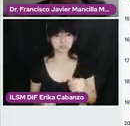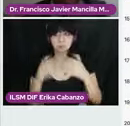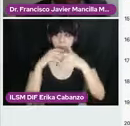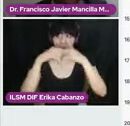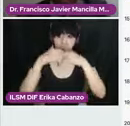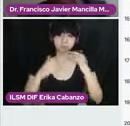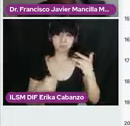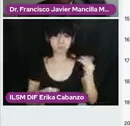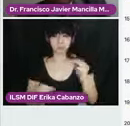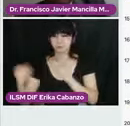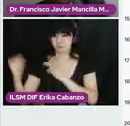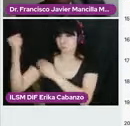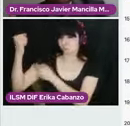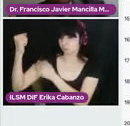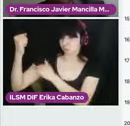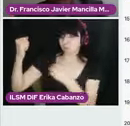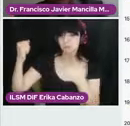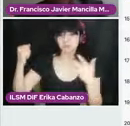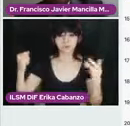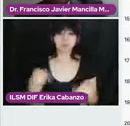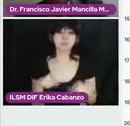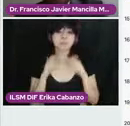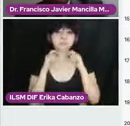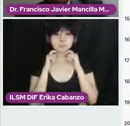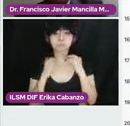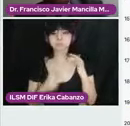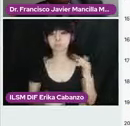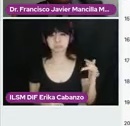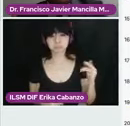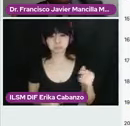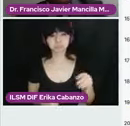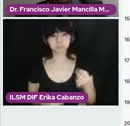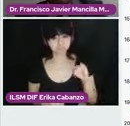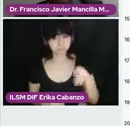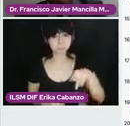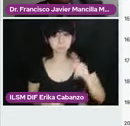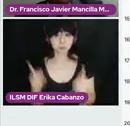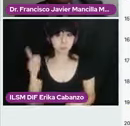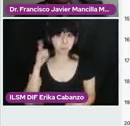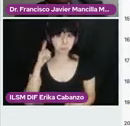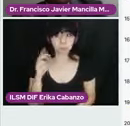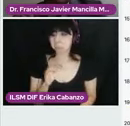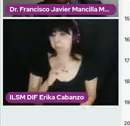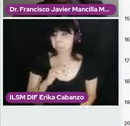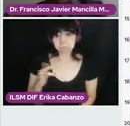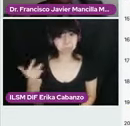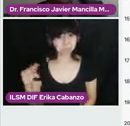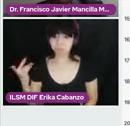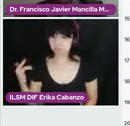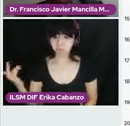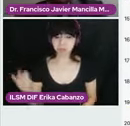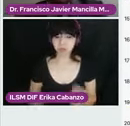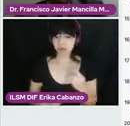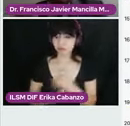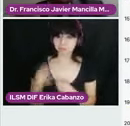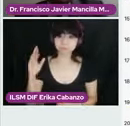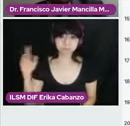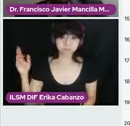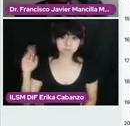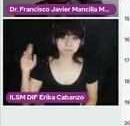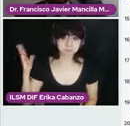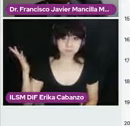un ganglio cuando se está infartando duele, pero el oído no. ¿Sí? No duele, nada más da zumbido, ¿sí? Y esa